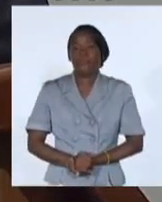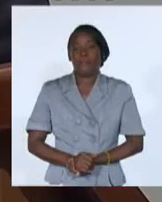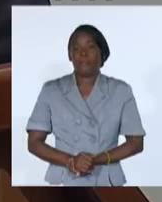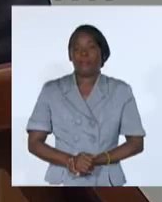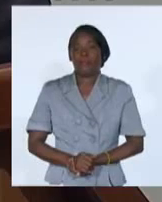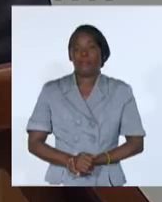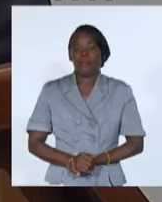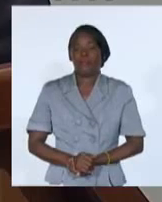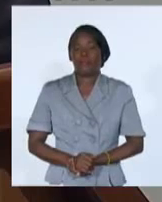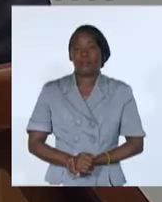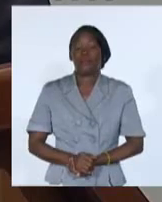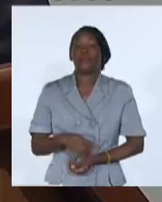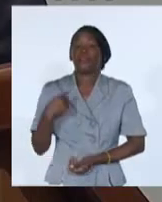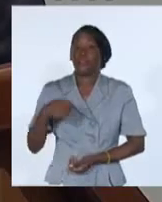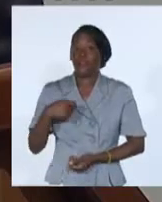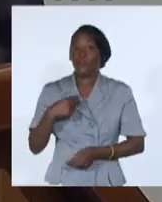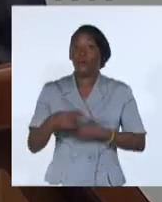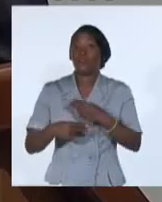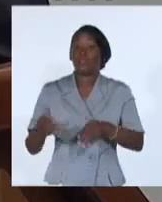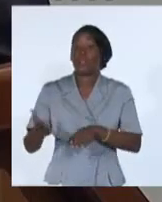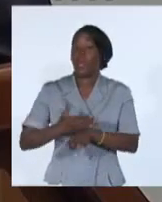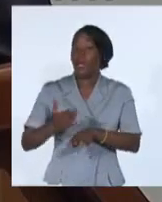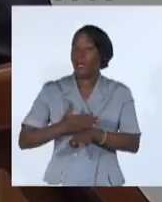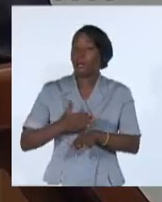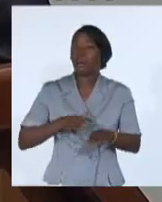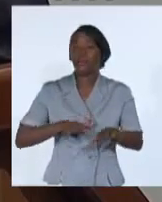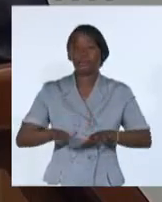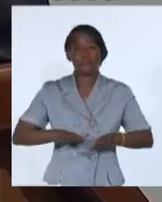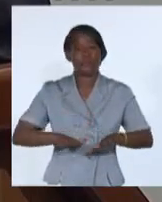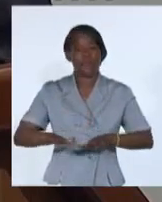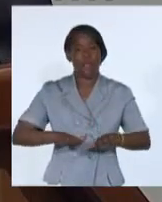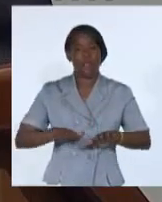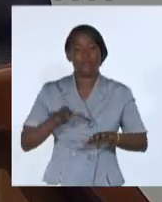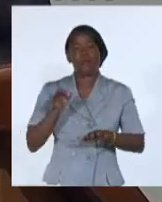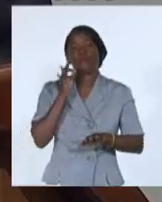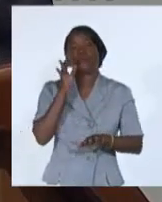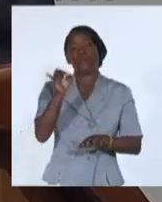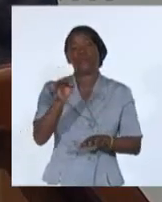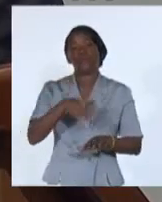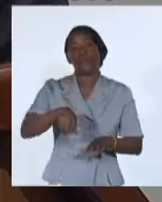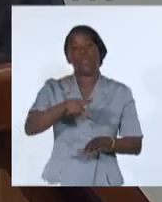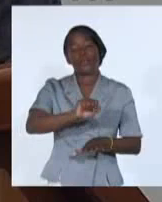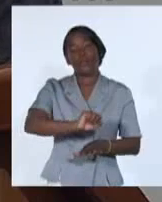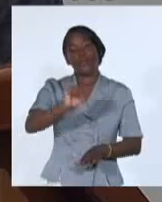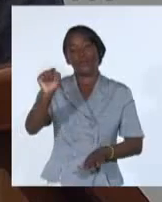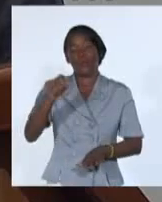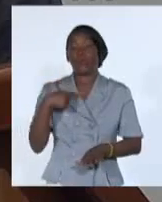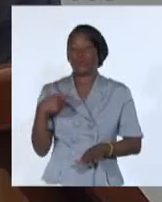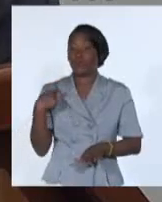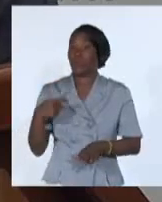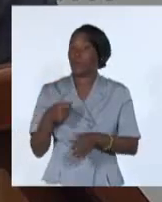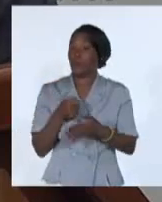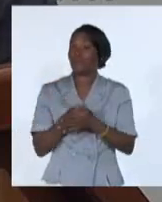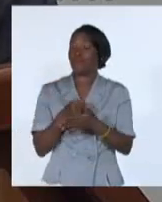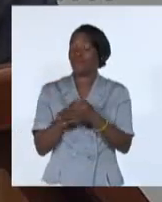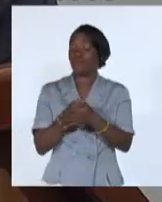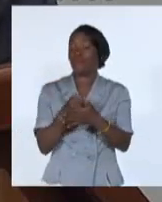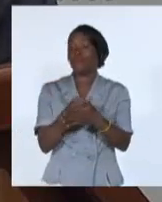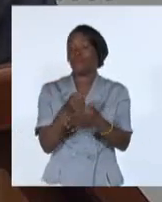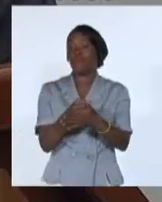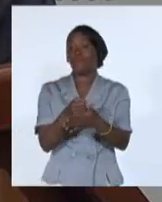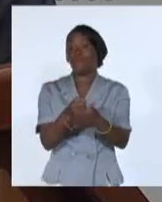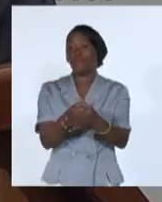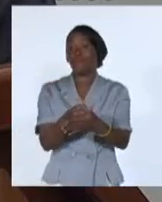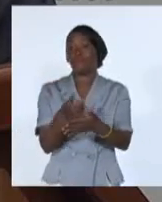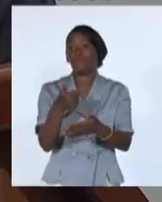que crear un futuro para los países en desarrollo y todos tenemos el deber de apoyarlos. La voz del grupo de los